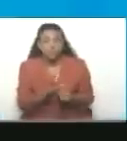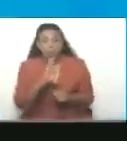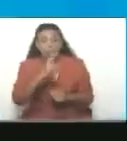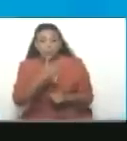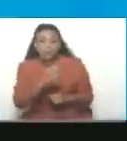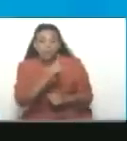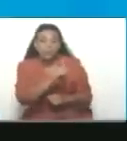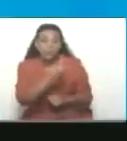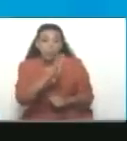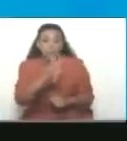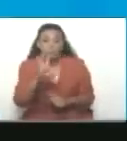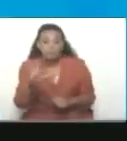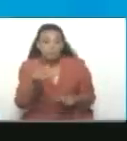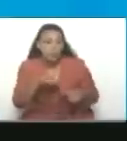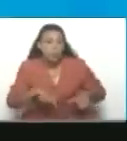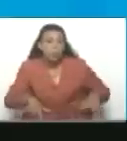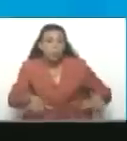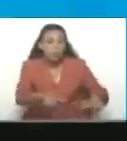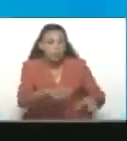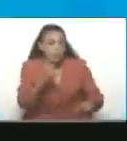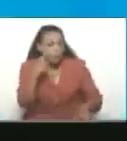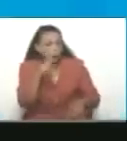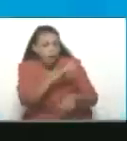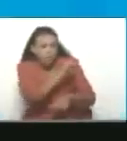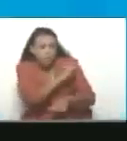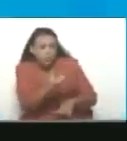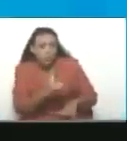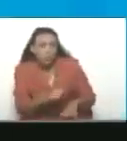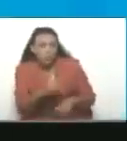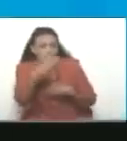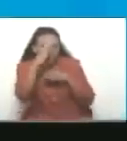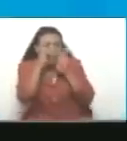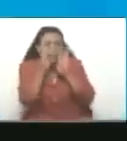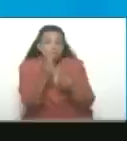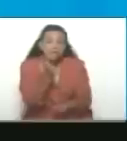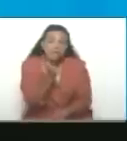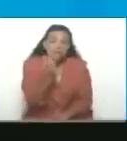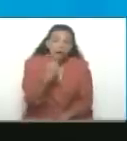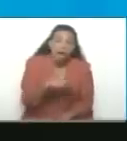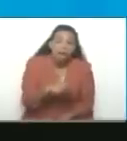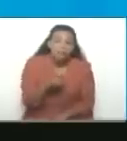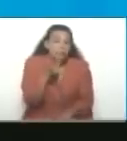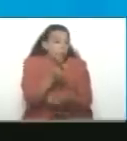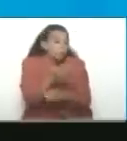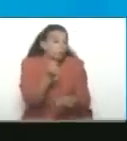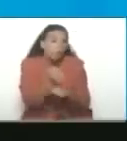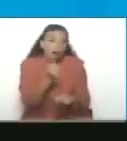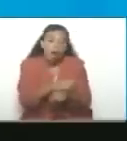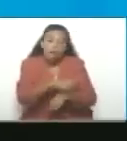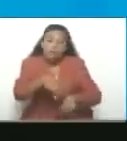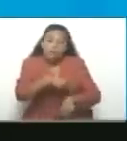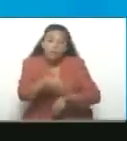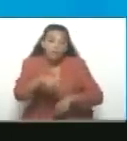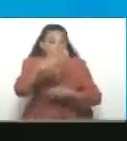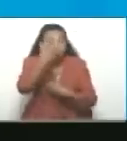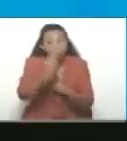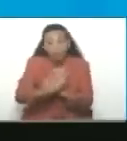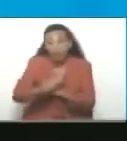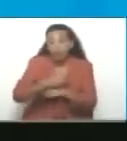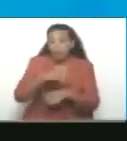145 y abordamos la situación nosotros si algo hacemos es trabajar y vamos a estar trabajando siempre obedeciendo a